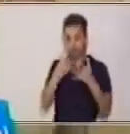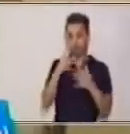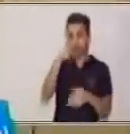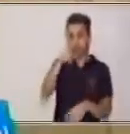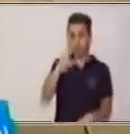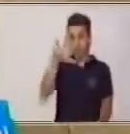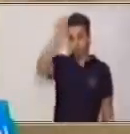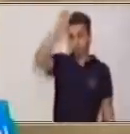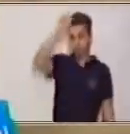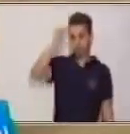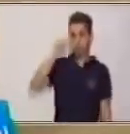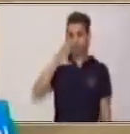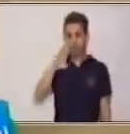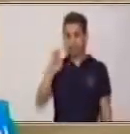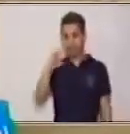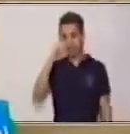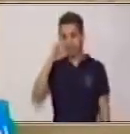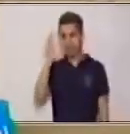reto.